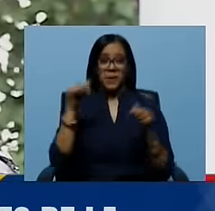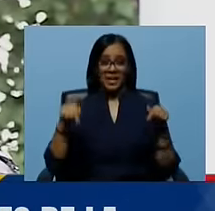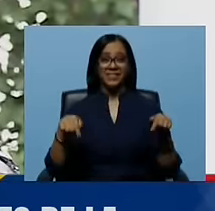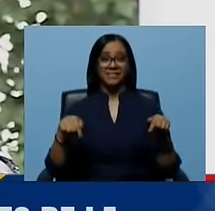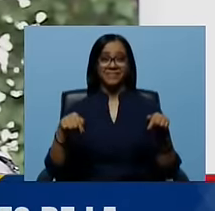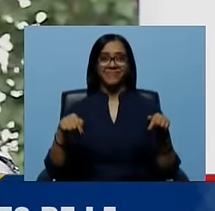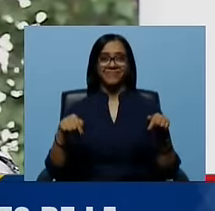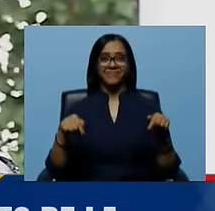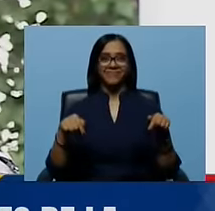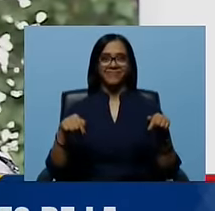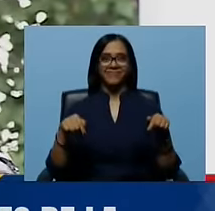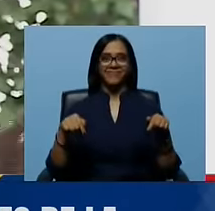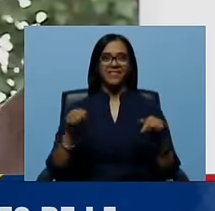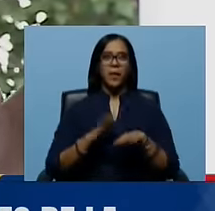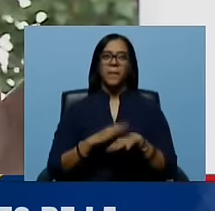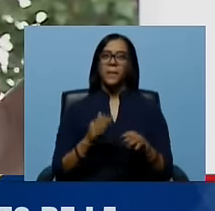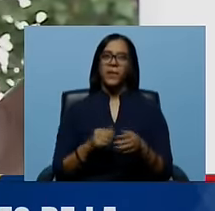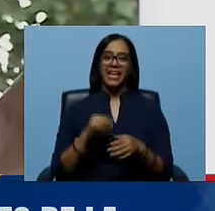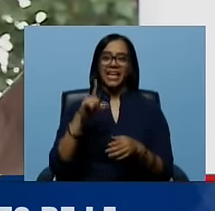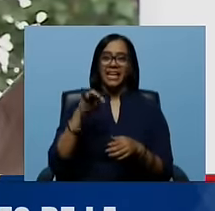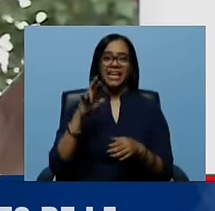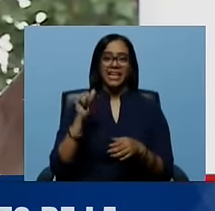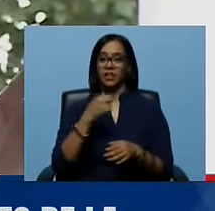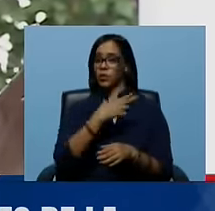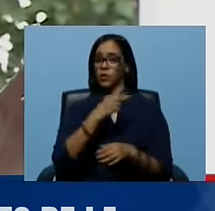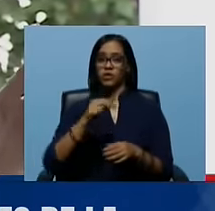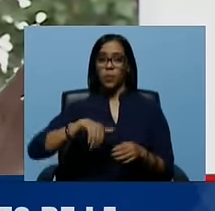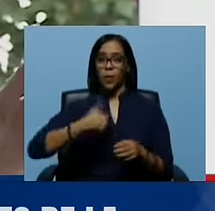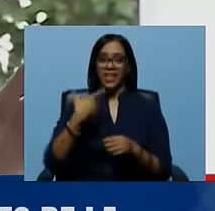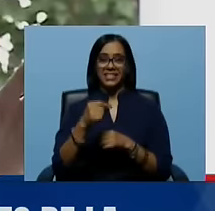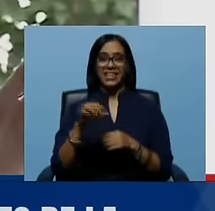porque Lilia no se puede ir sin cantarnos hoy.